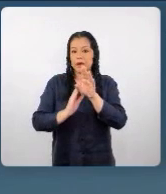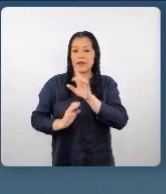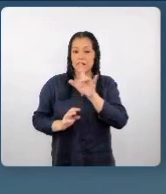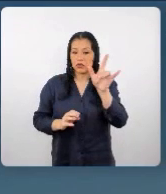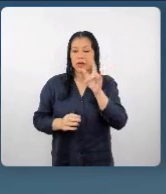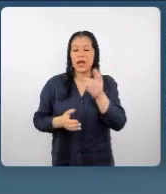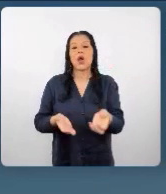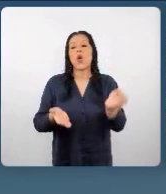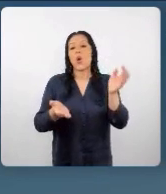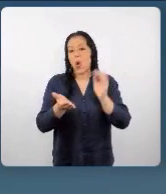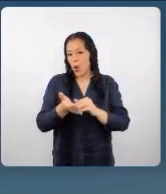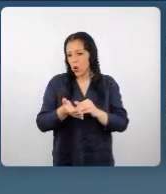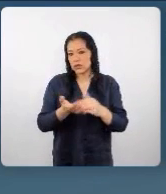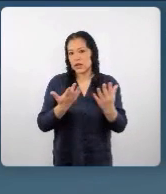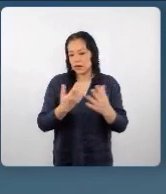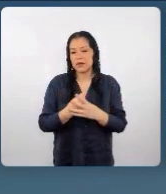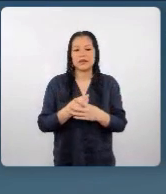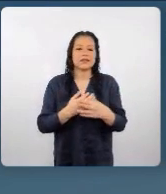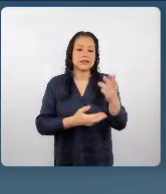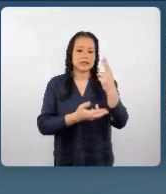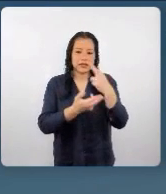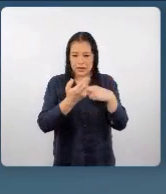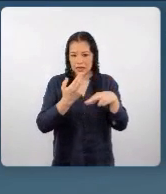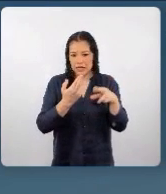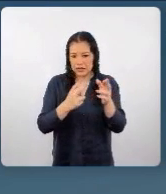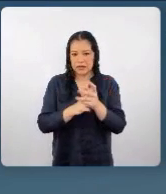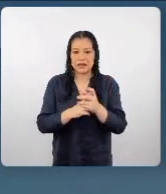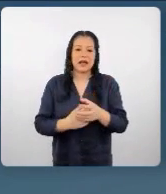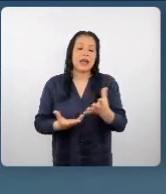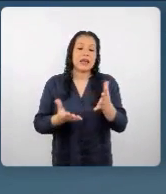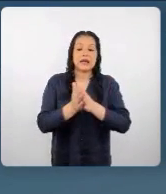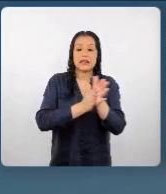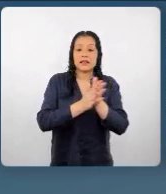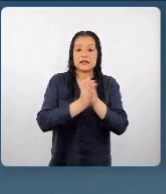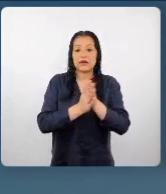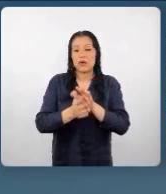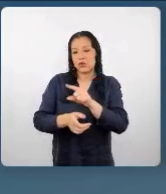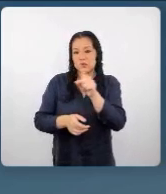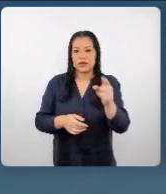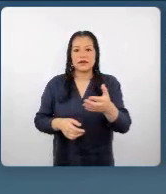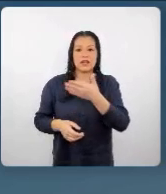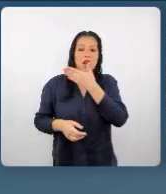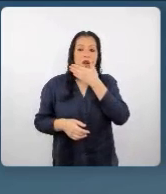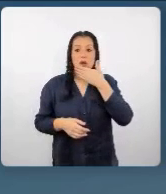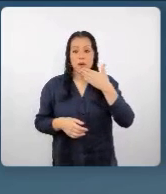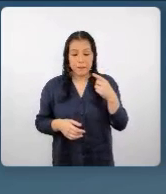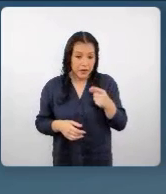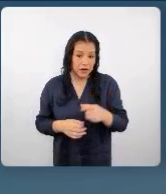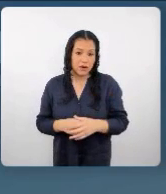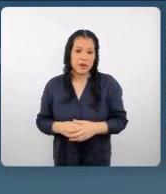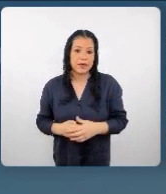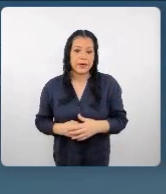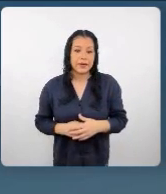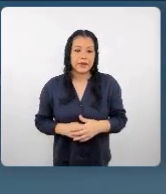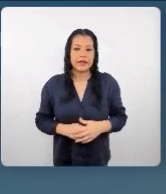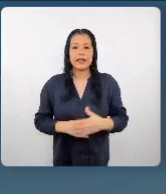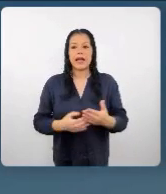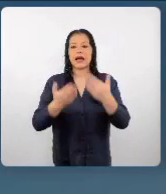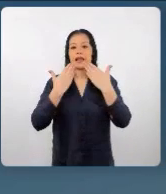before. I wish all of you the very best. And a very big thanks to Prom